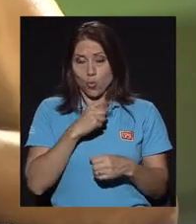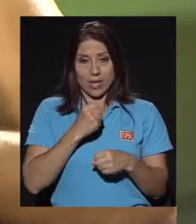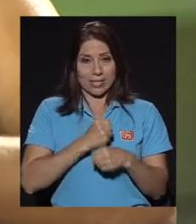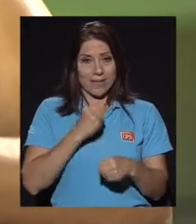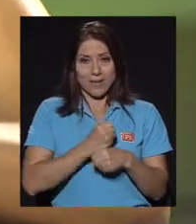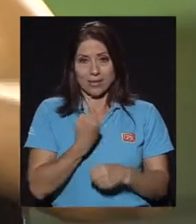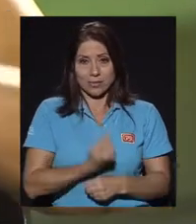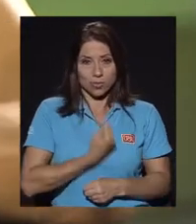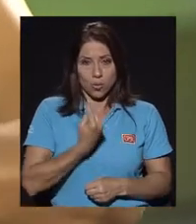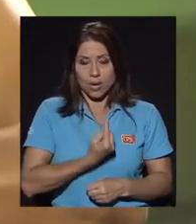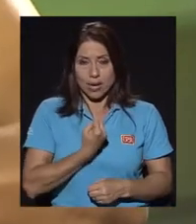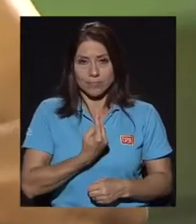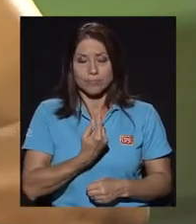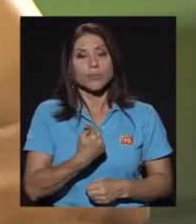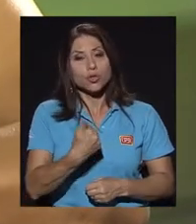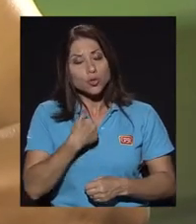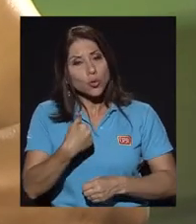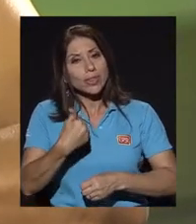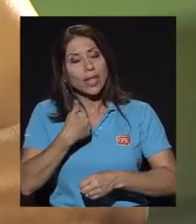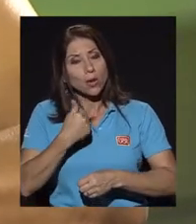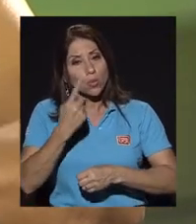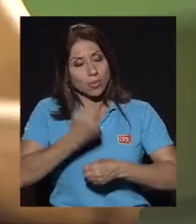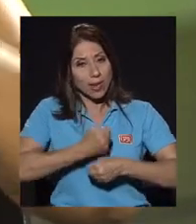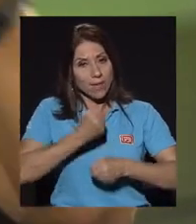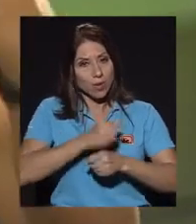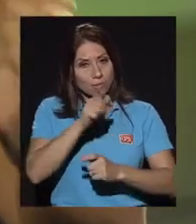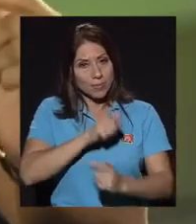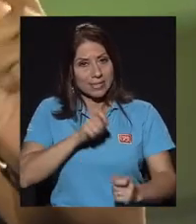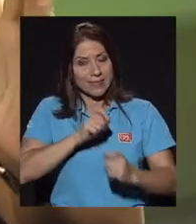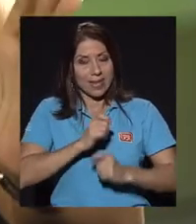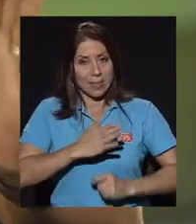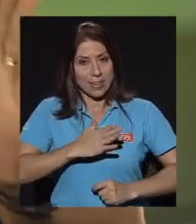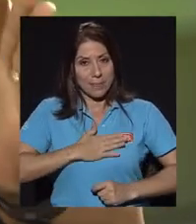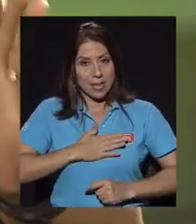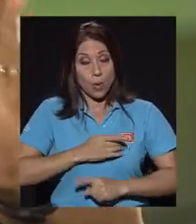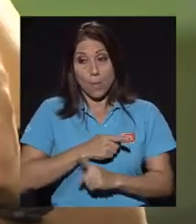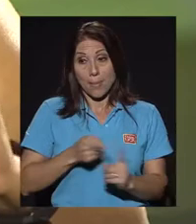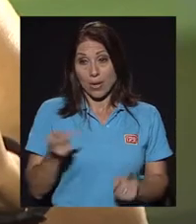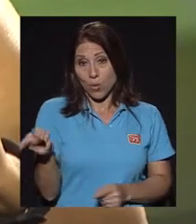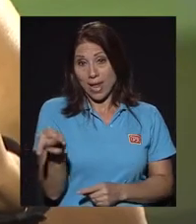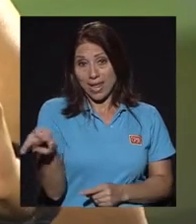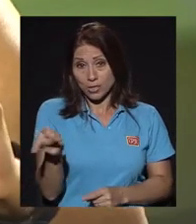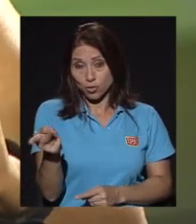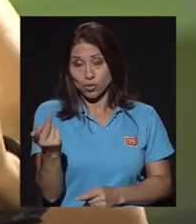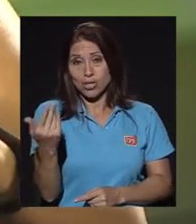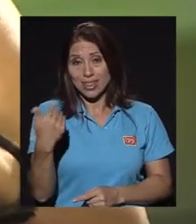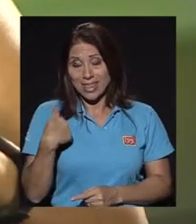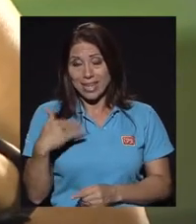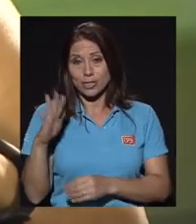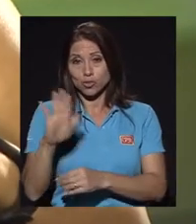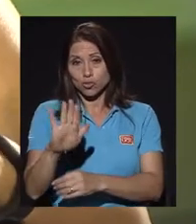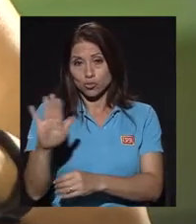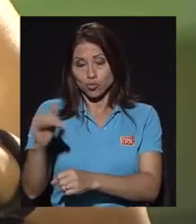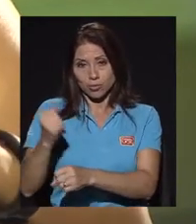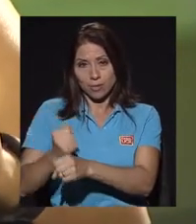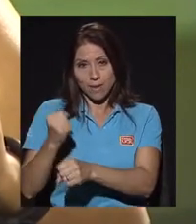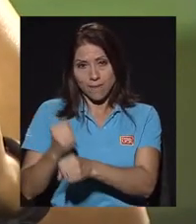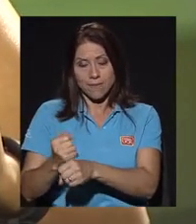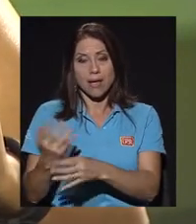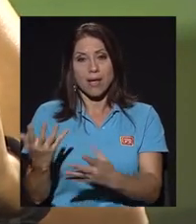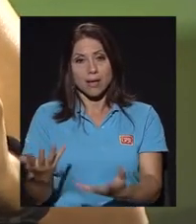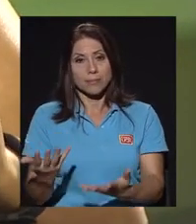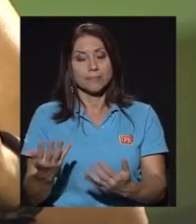trabajo sola, tengo un trabajo específicamente mío, pero ellos tienen su trabajo que hacer.